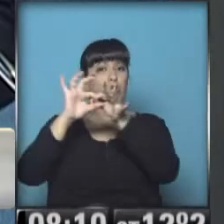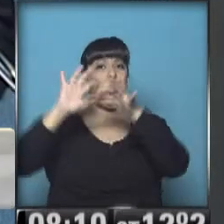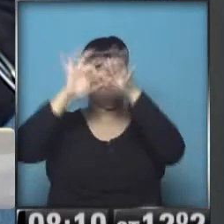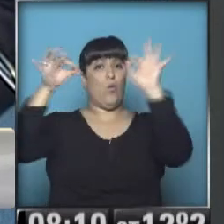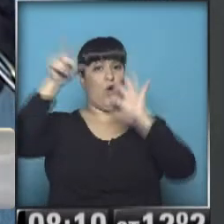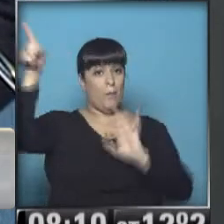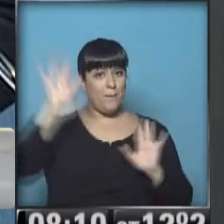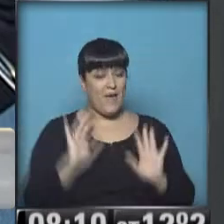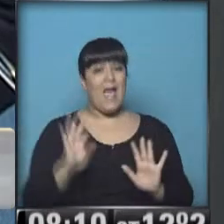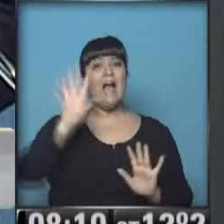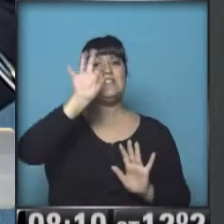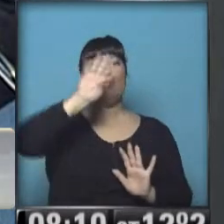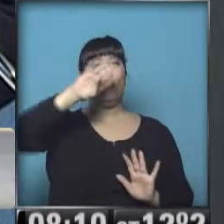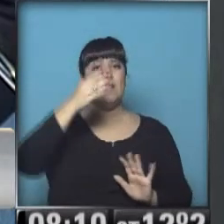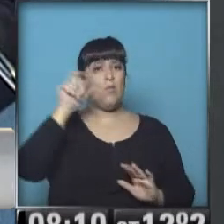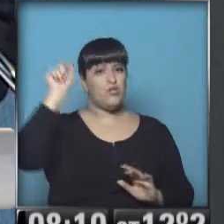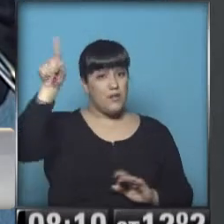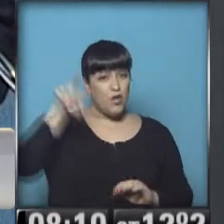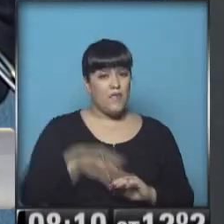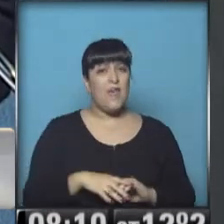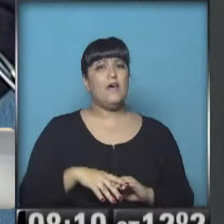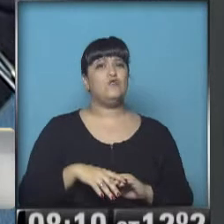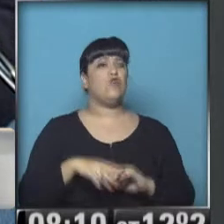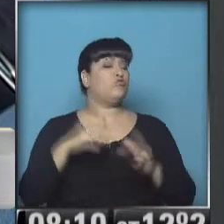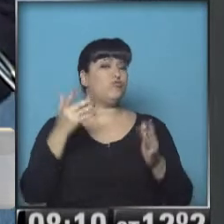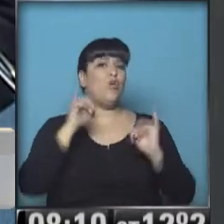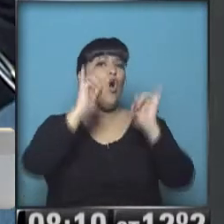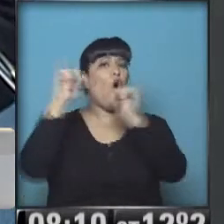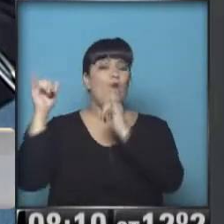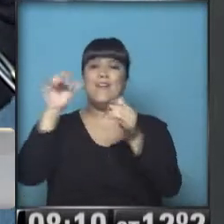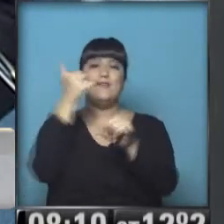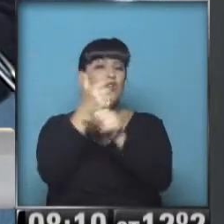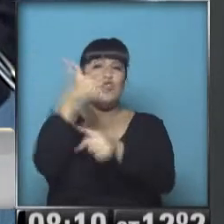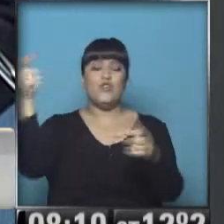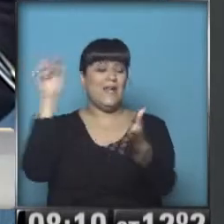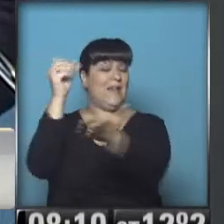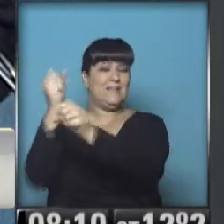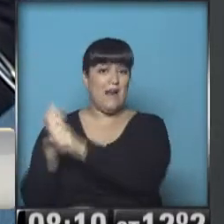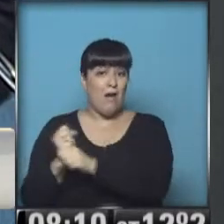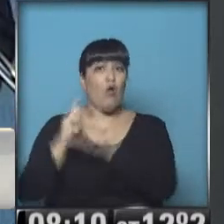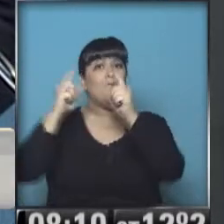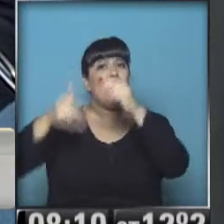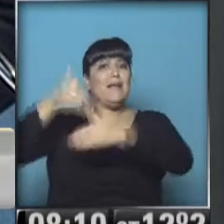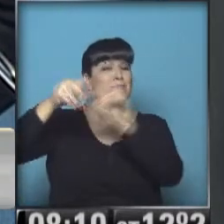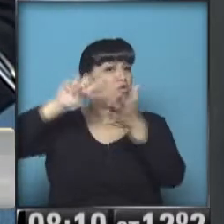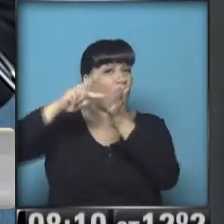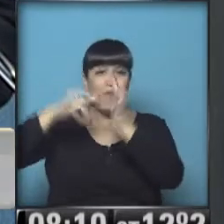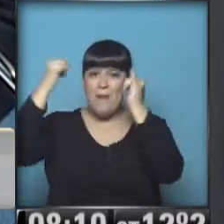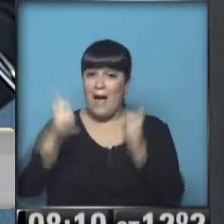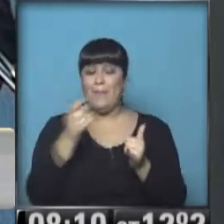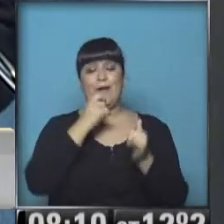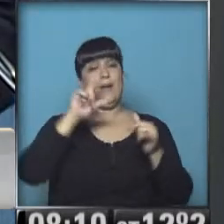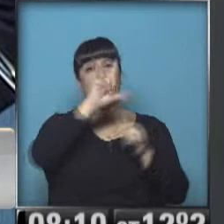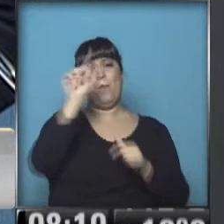tiene el 50 por ciento del desempleo juvenil y tiene un problema serio de crecimiento cuando uno analiza países del